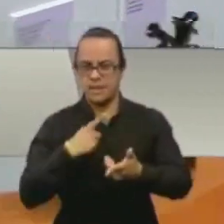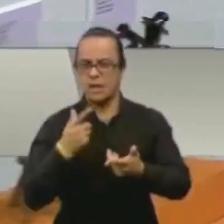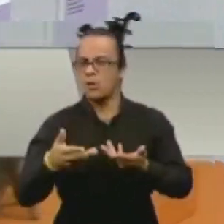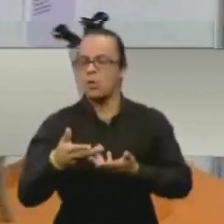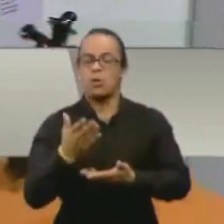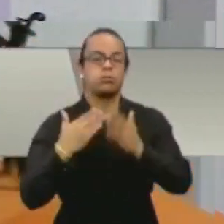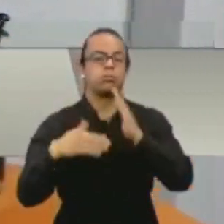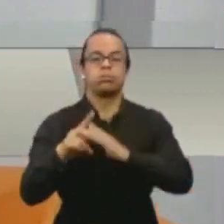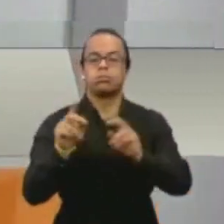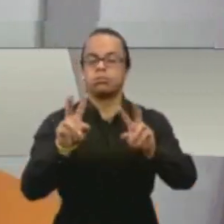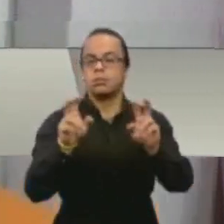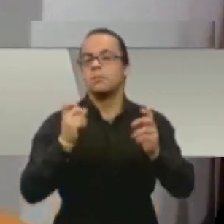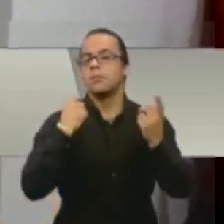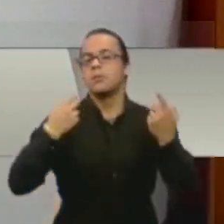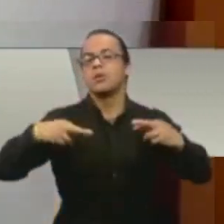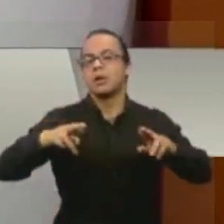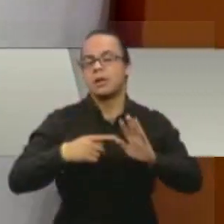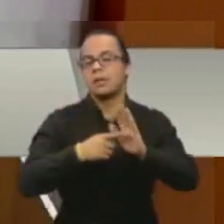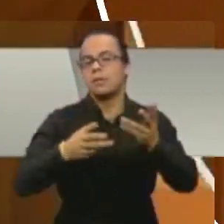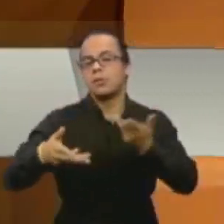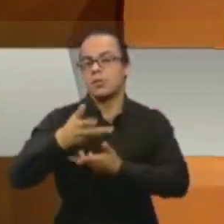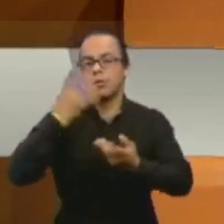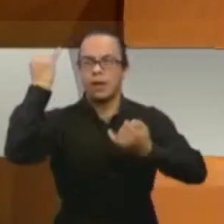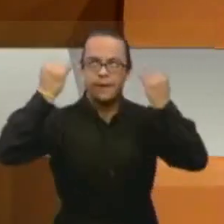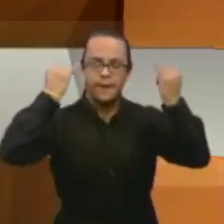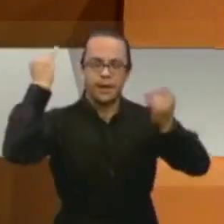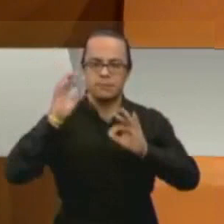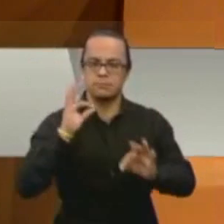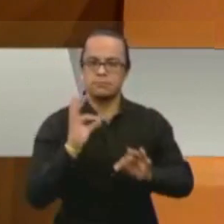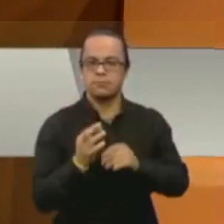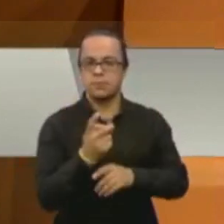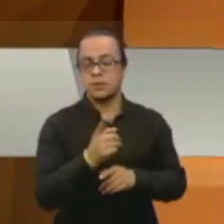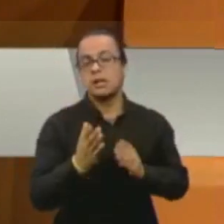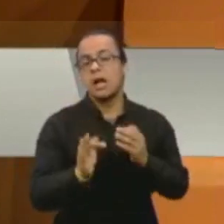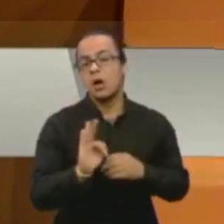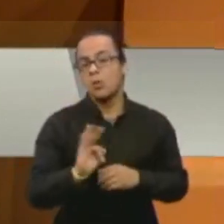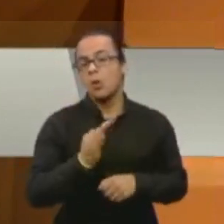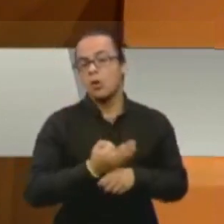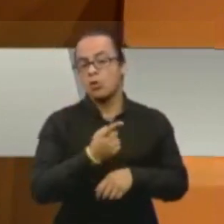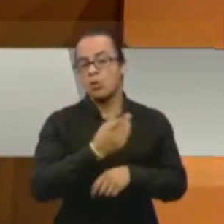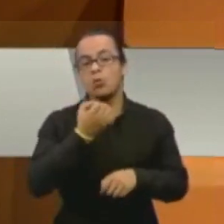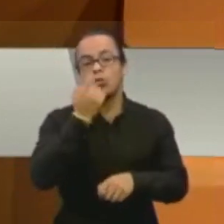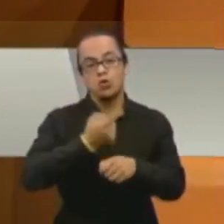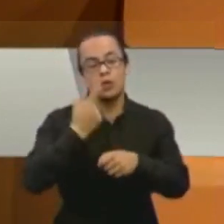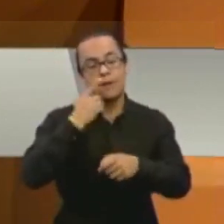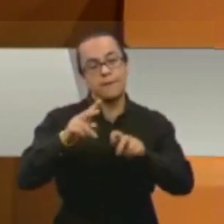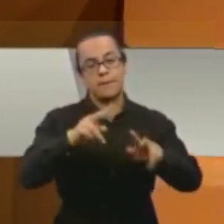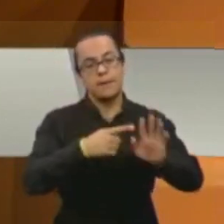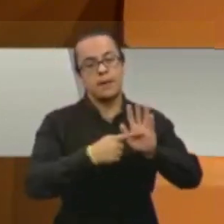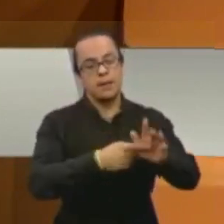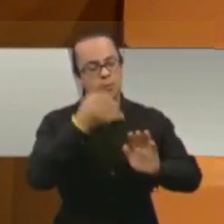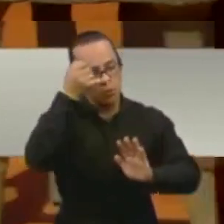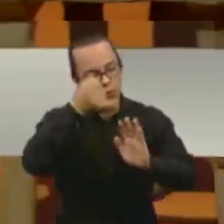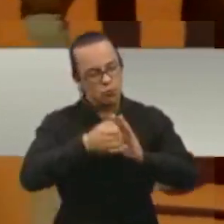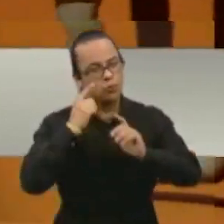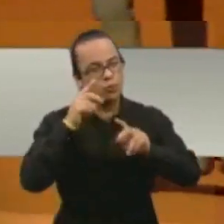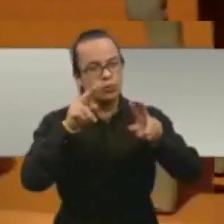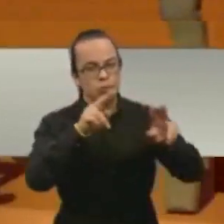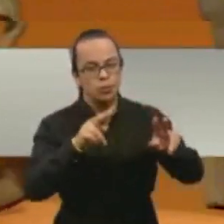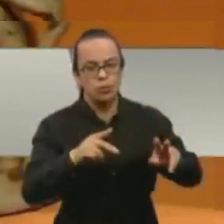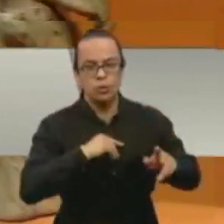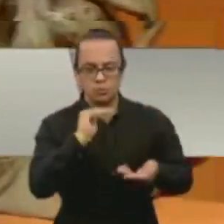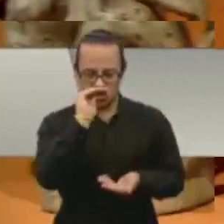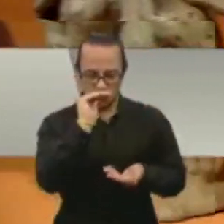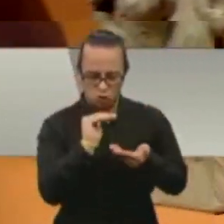aunque también con personajes del imaginario colectivo. Si tú tienes la oportunidad de observar a detalle las figuras de